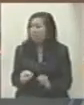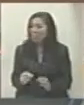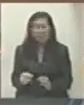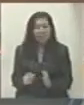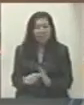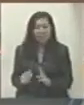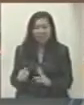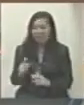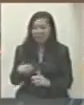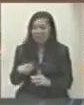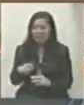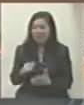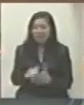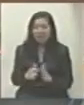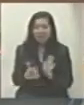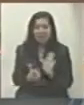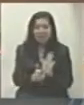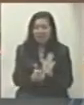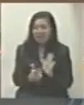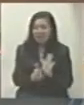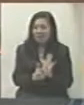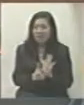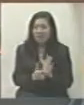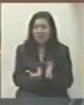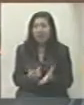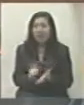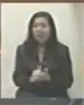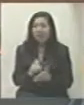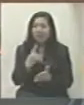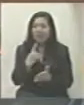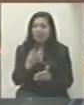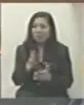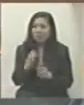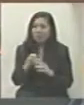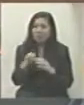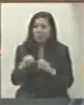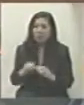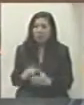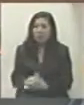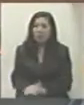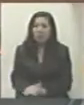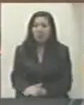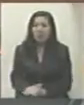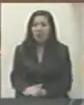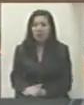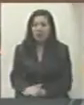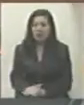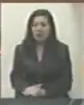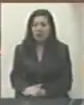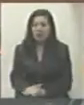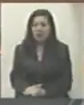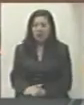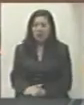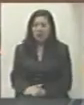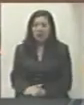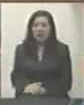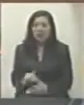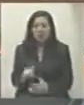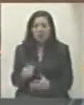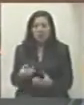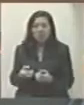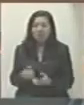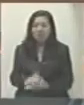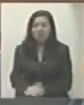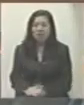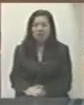sale necesariamente de lo que está en la ley. Lo que está en la ley no manda al cuadro que está aquí establecido como un ejercicio de